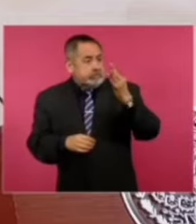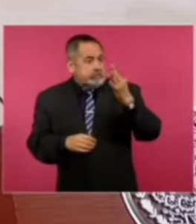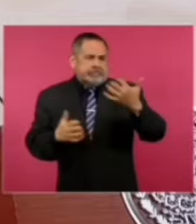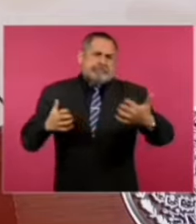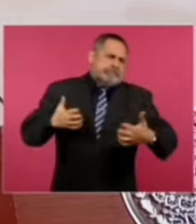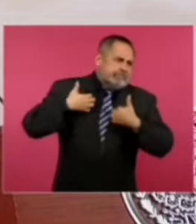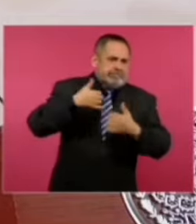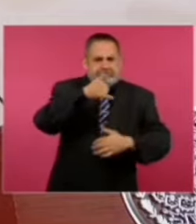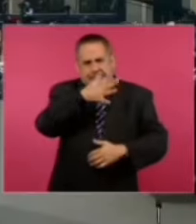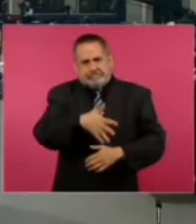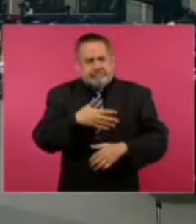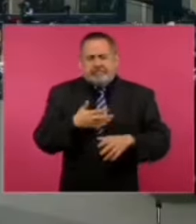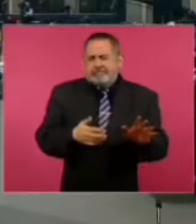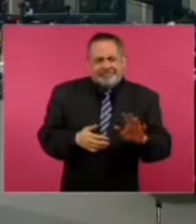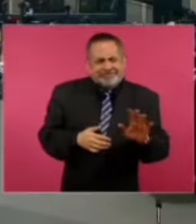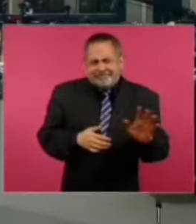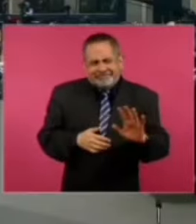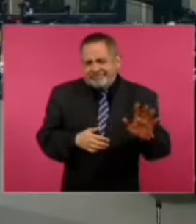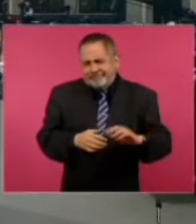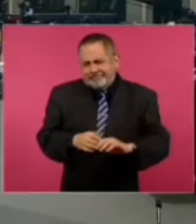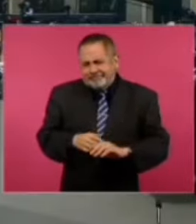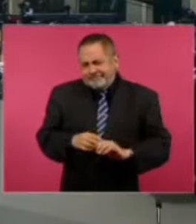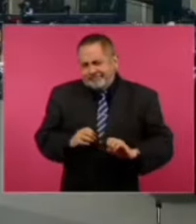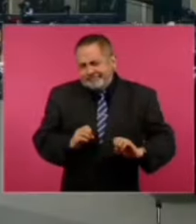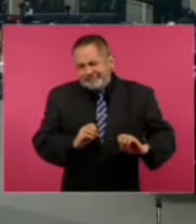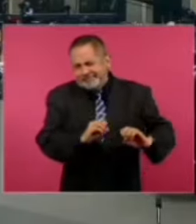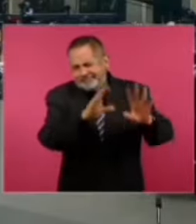Va a ser muy difícil cambiar. Ya.